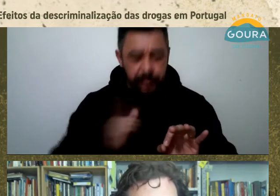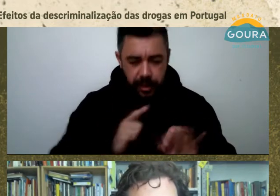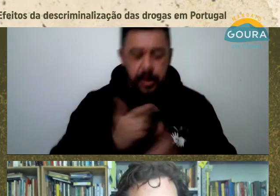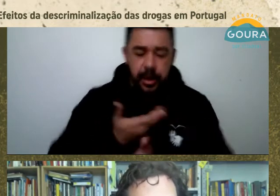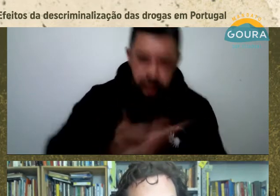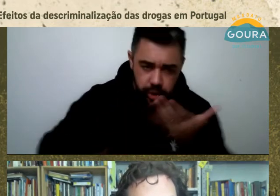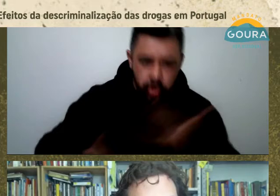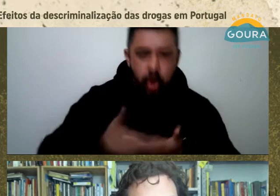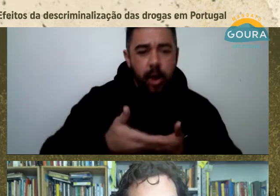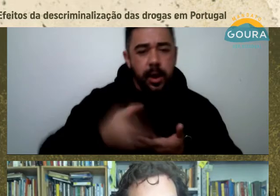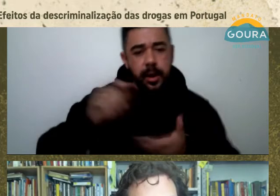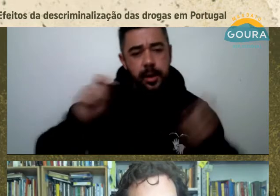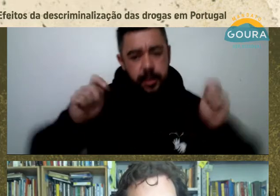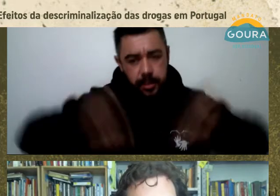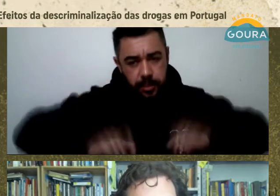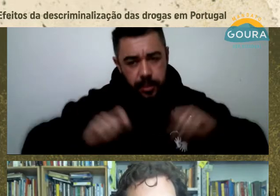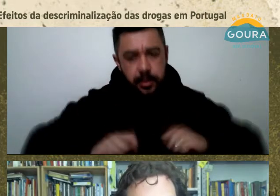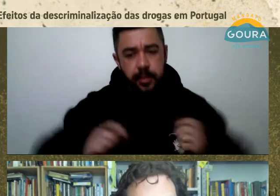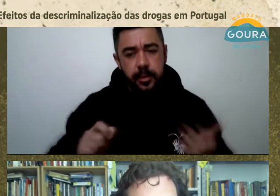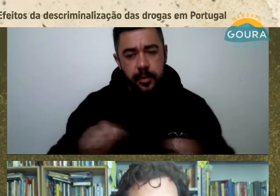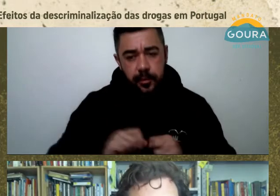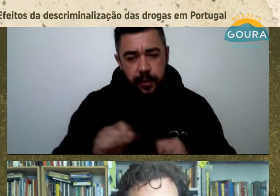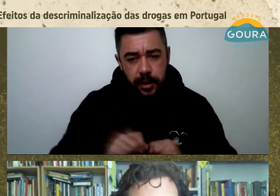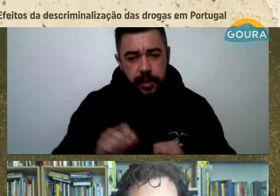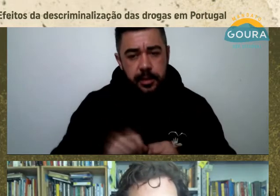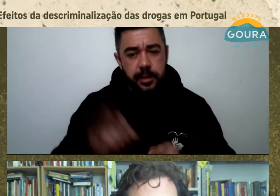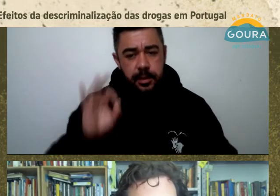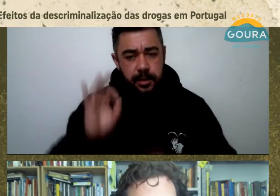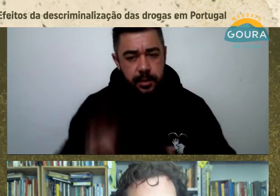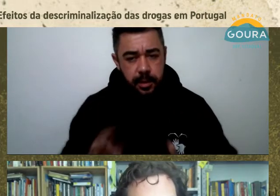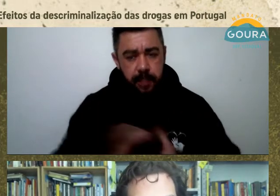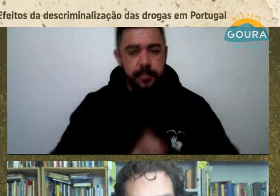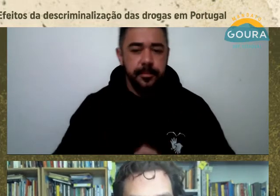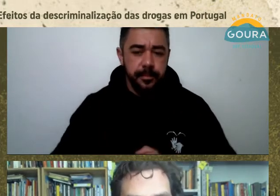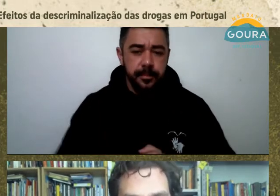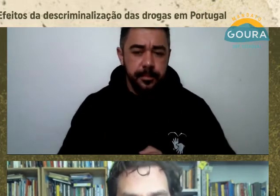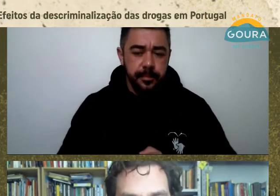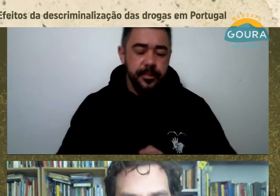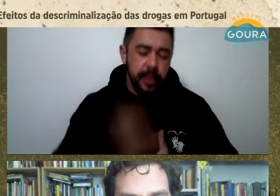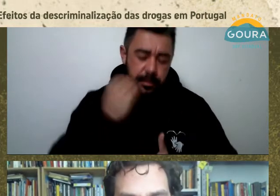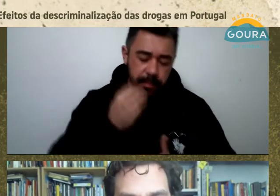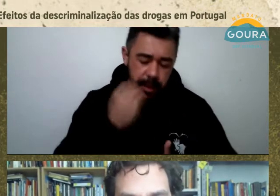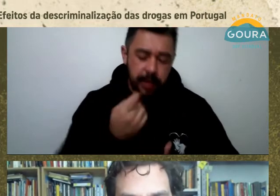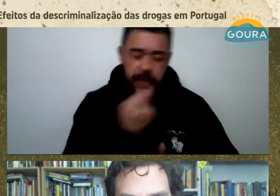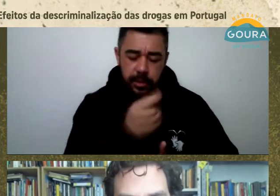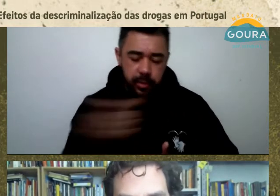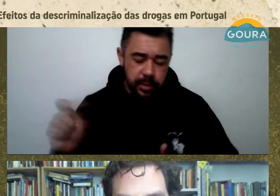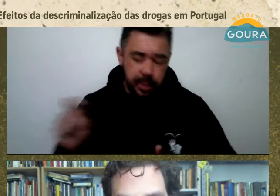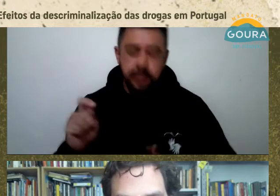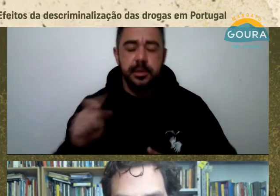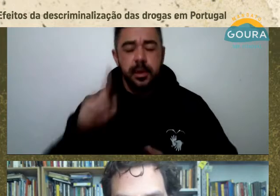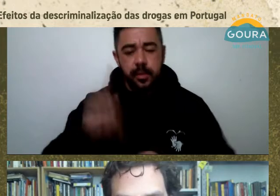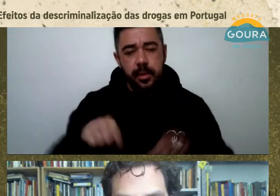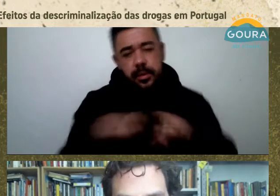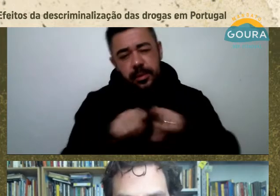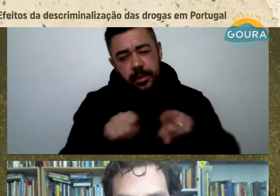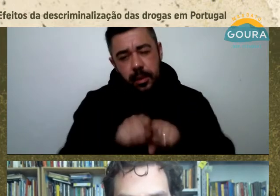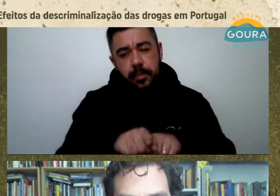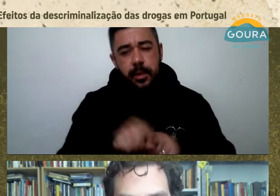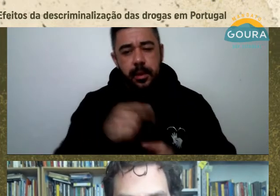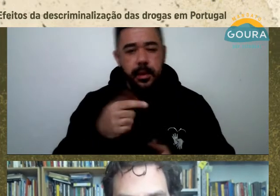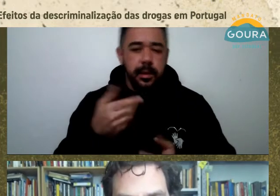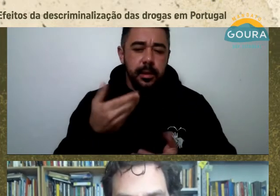podernos actualizar y conocer la experiencia de las asociaciones de pacientes que Brasil tiene muy desarrollada y que